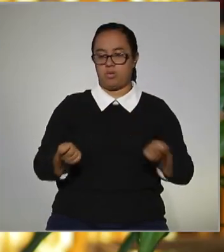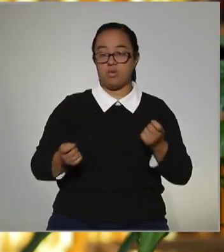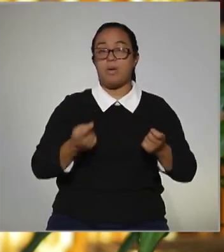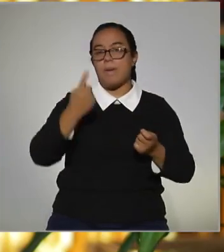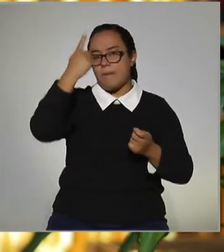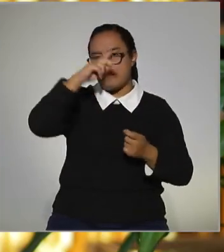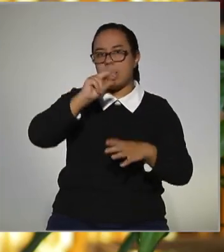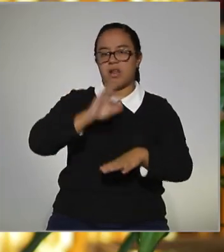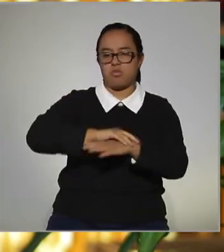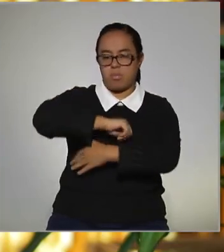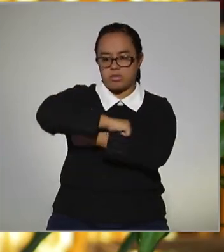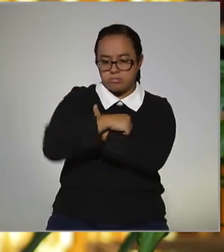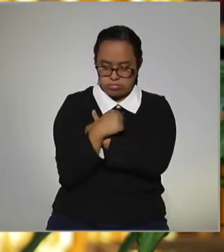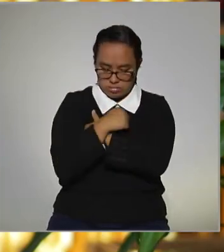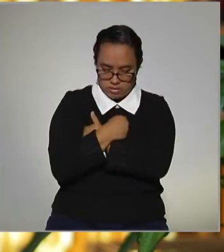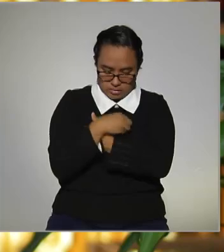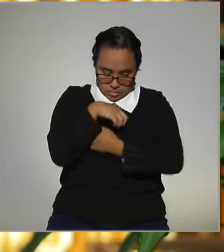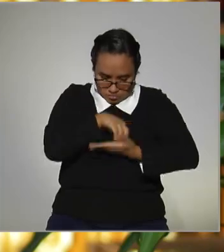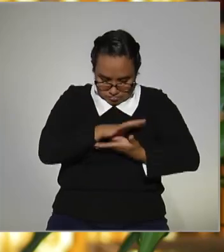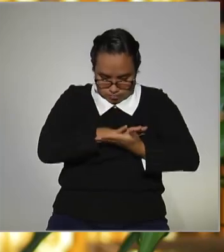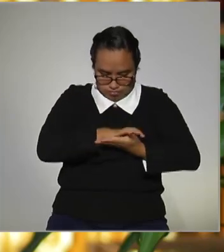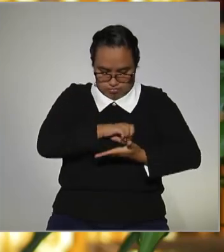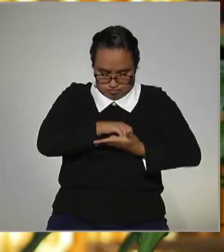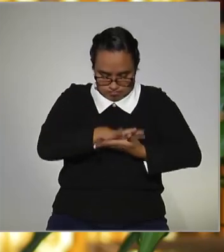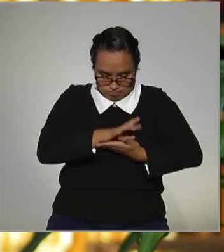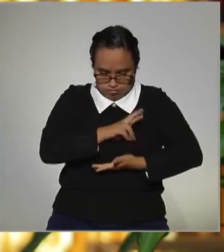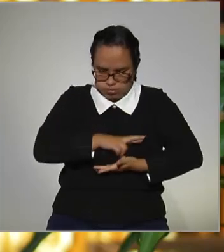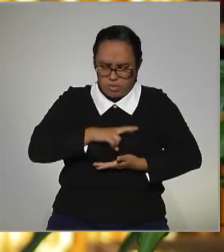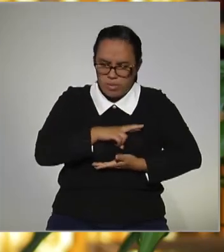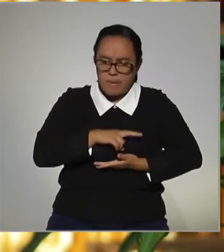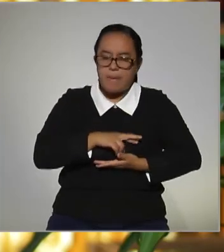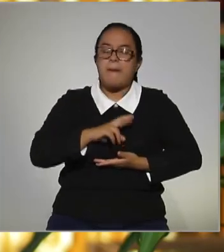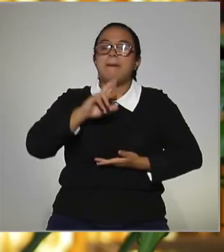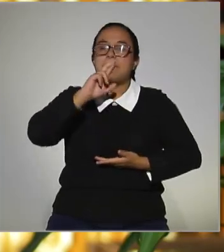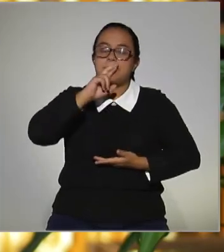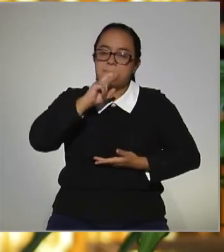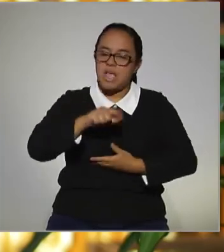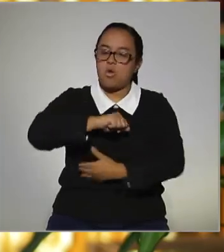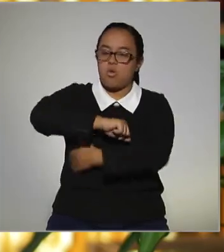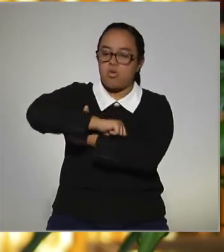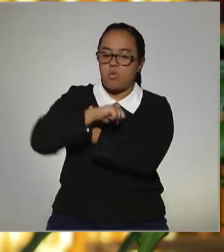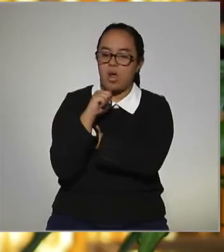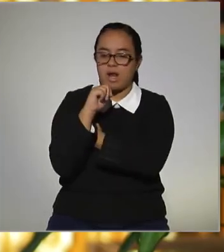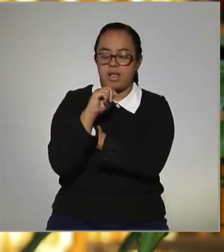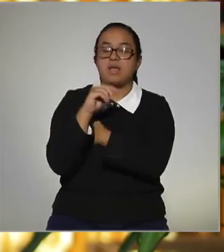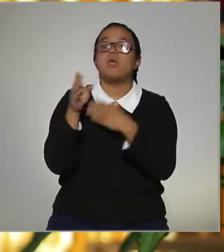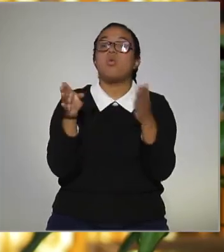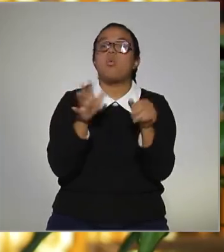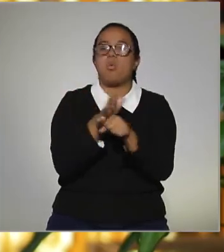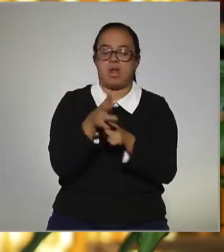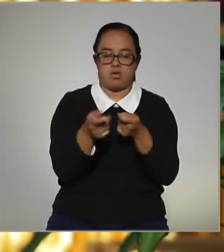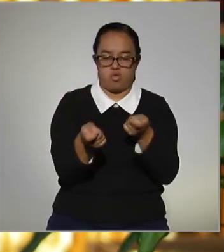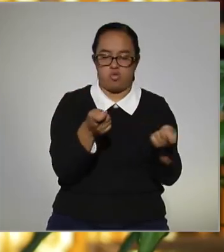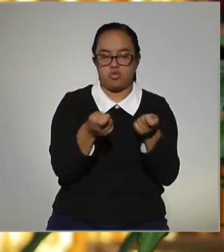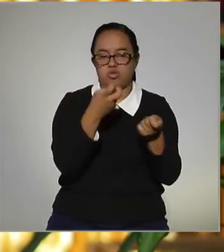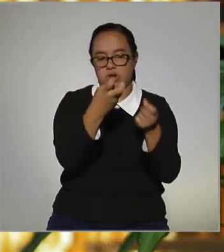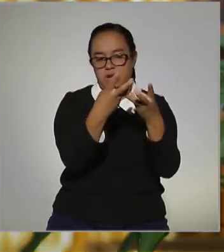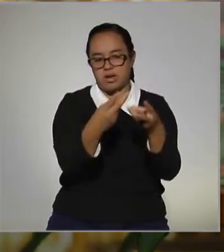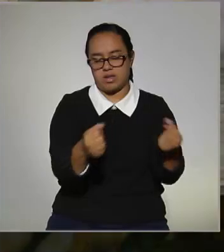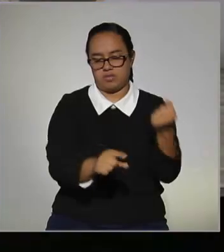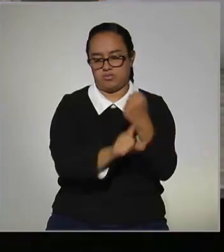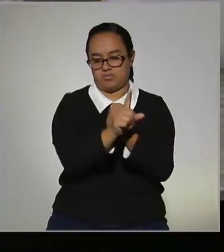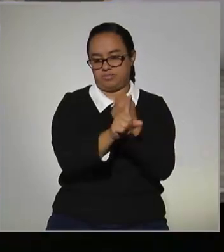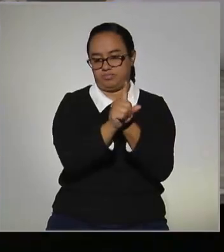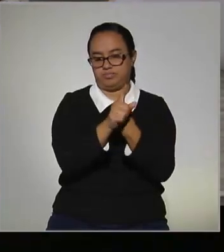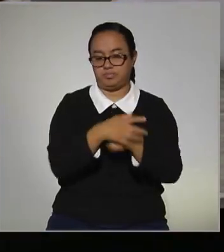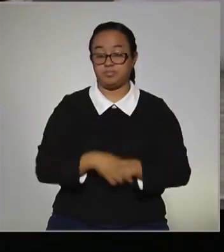guardando resentimientos en la mochilita, sino guardar en la mochilita recursos para gestionar las situaciones que nos generaron un conflicto. Pues